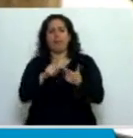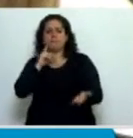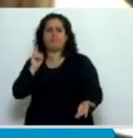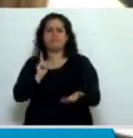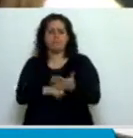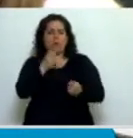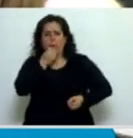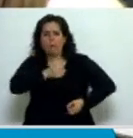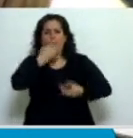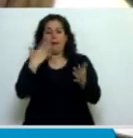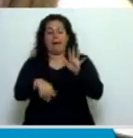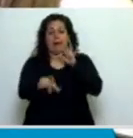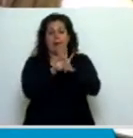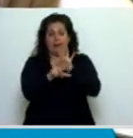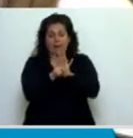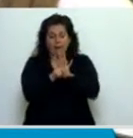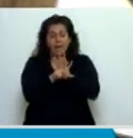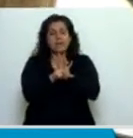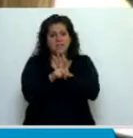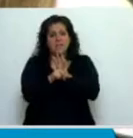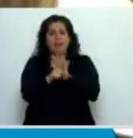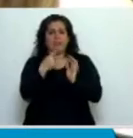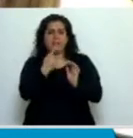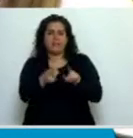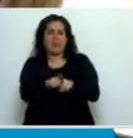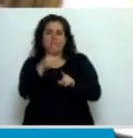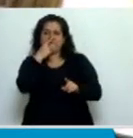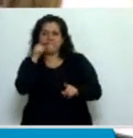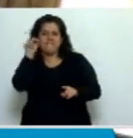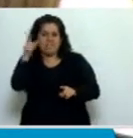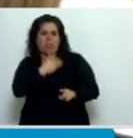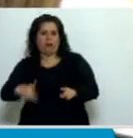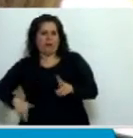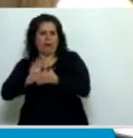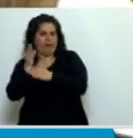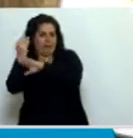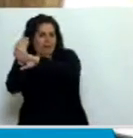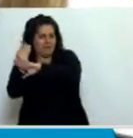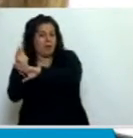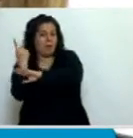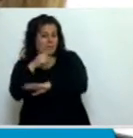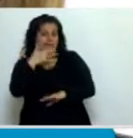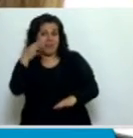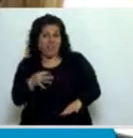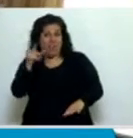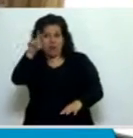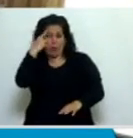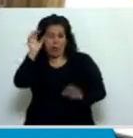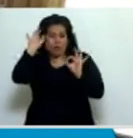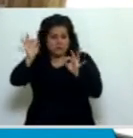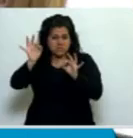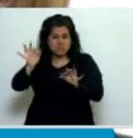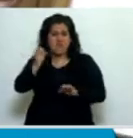ley que resulta de su interés. El gobierno sabe que esa aparente protección de